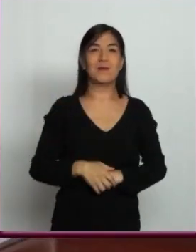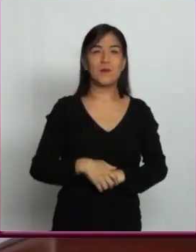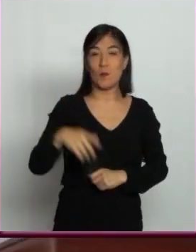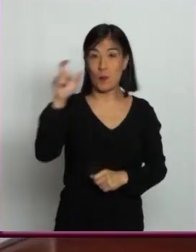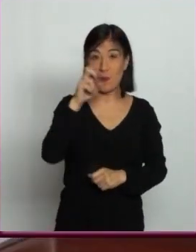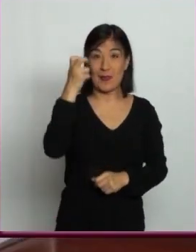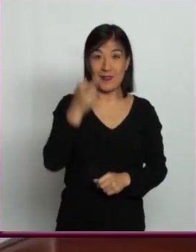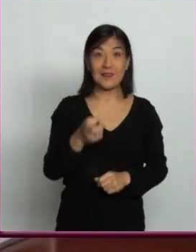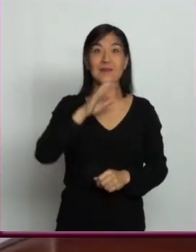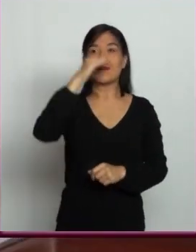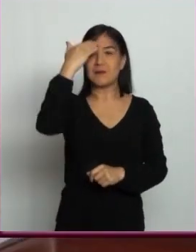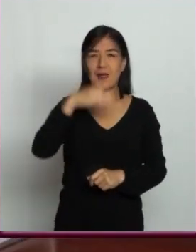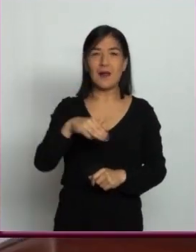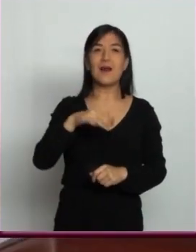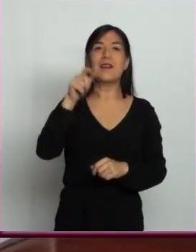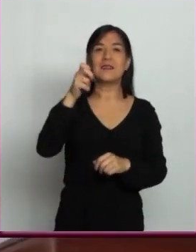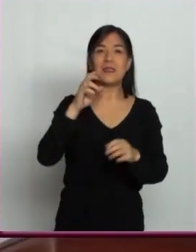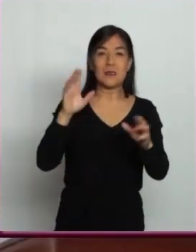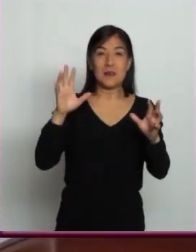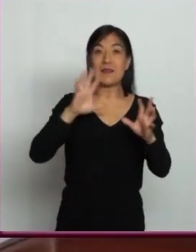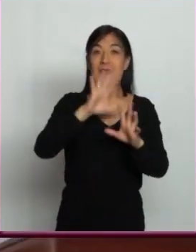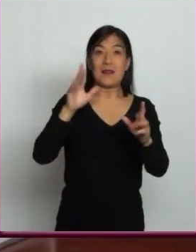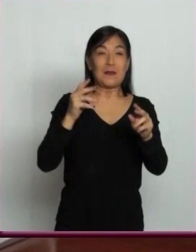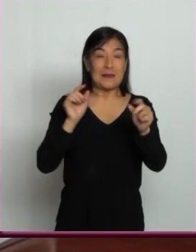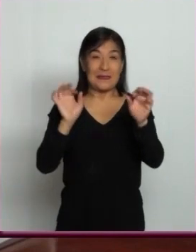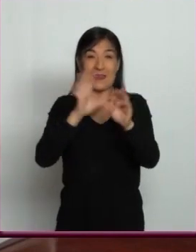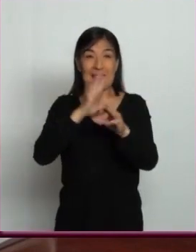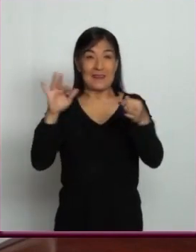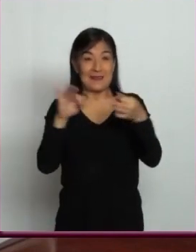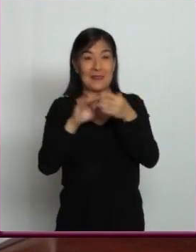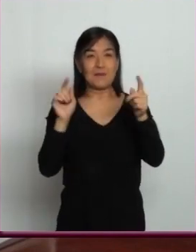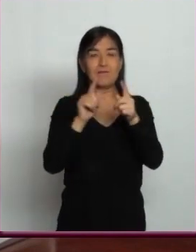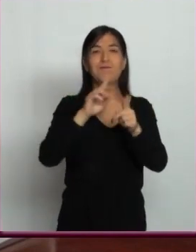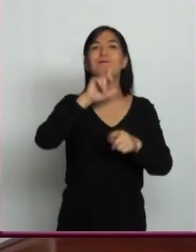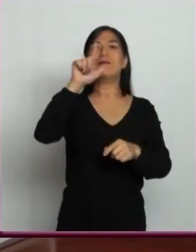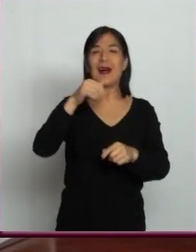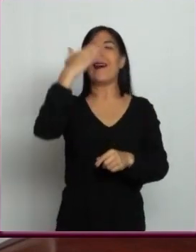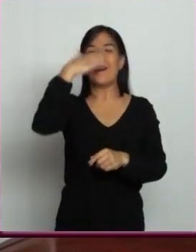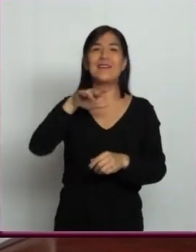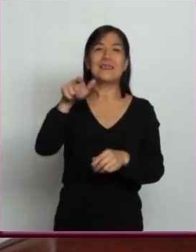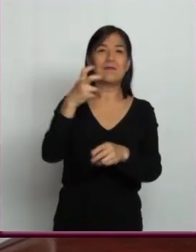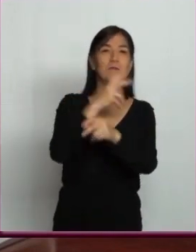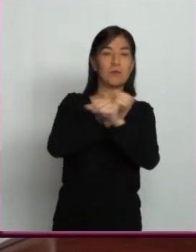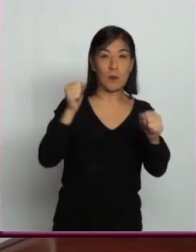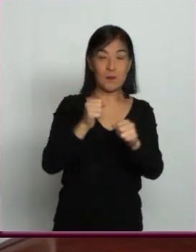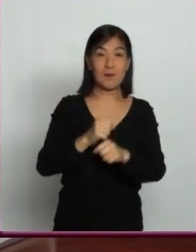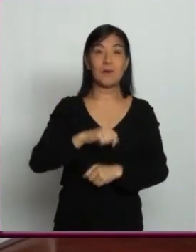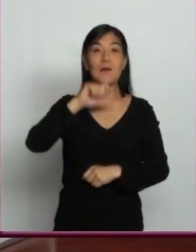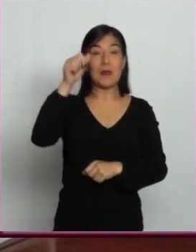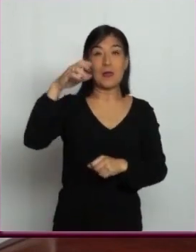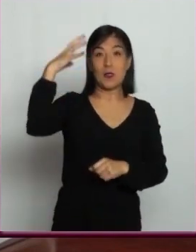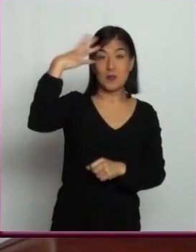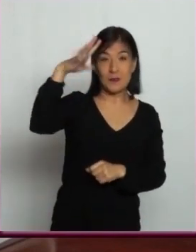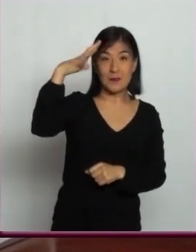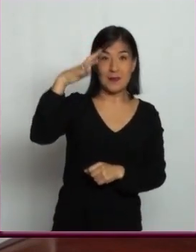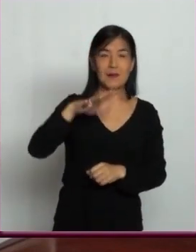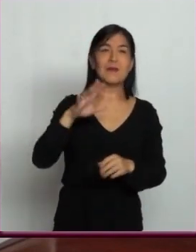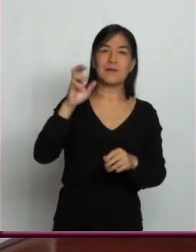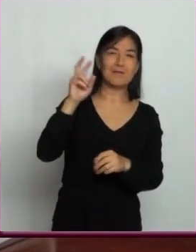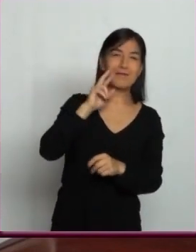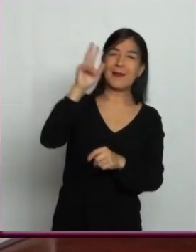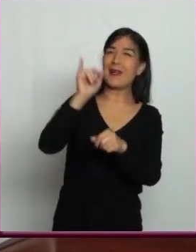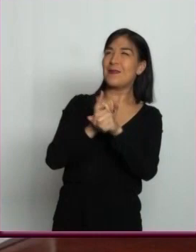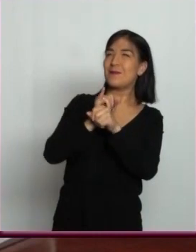cuando hacen eso sabemos que ya llegan al final, van a explotar, ¿no? Pero hay otras estrellas como el Sol, si uno la viaja de